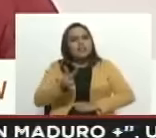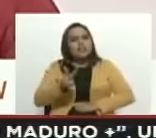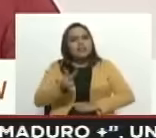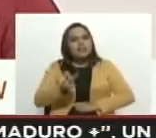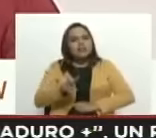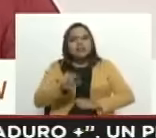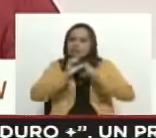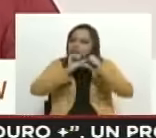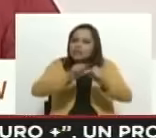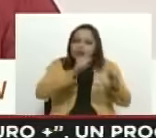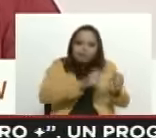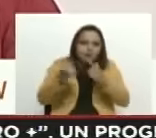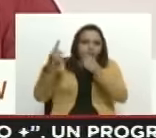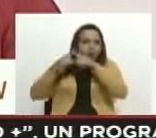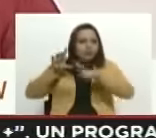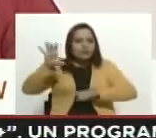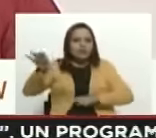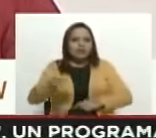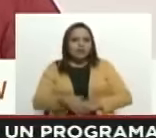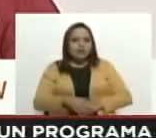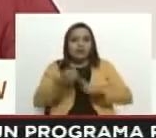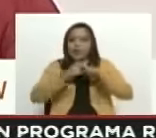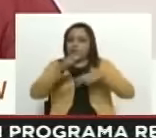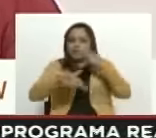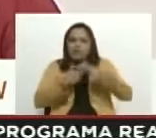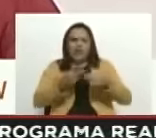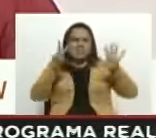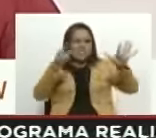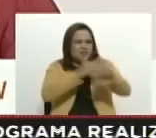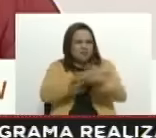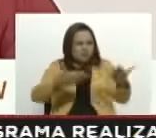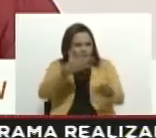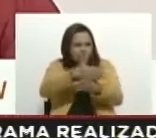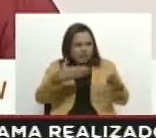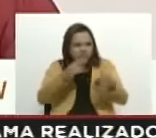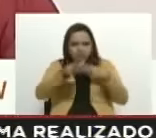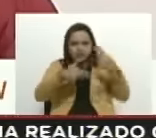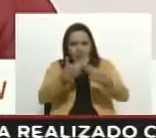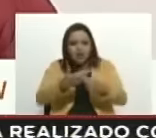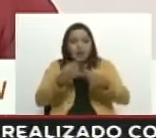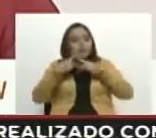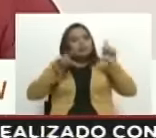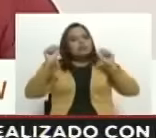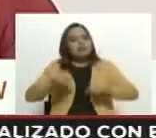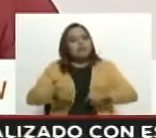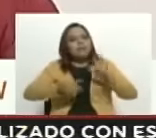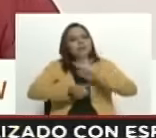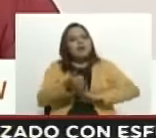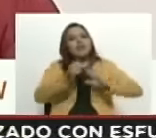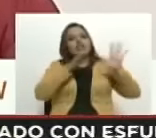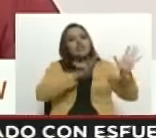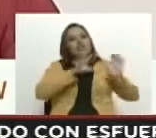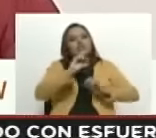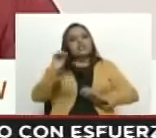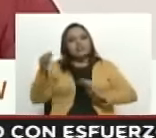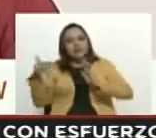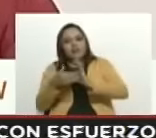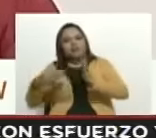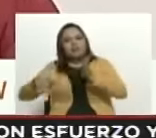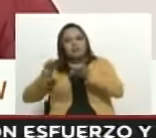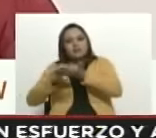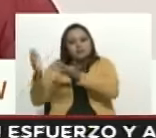sale. Pero jamás esos números. Lo que sí es cierto es que más de 900.000 han regresado. Porque nunca